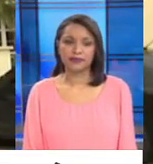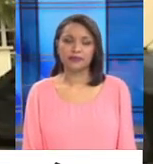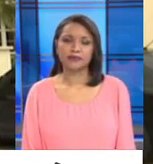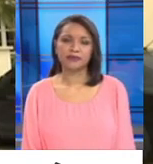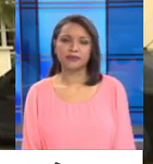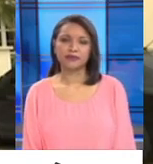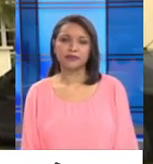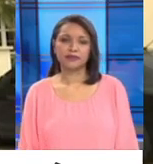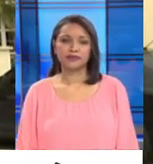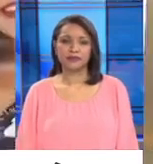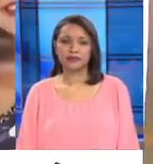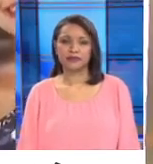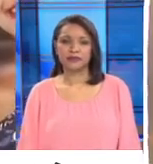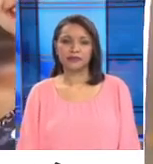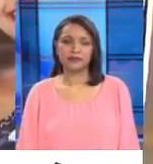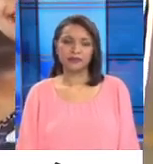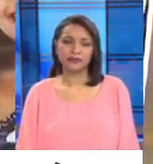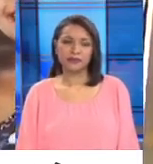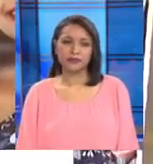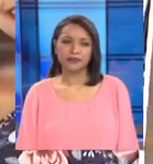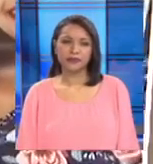de 35 años de edad.